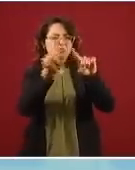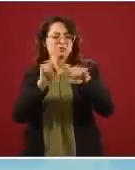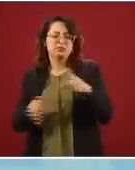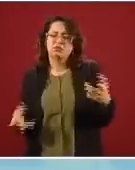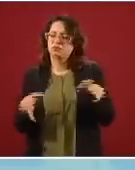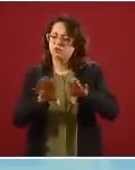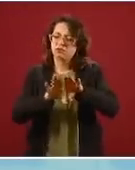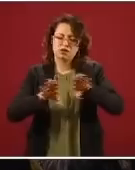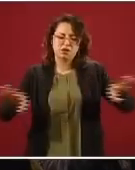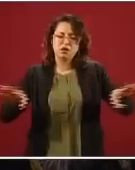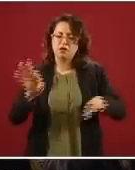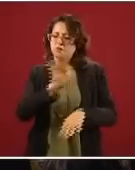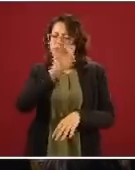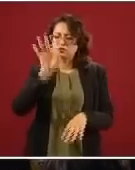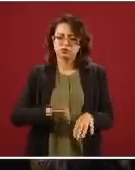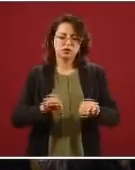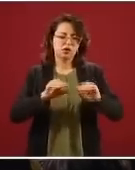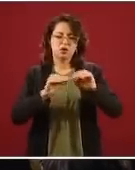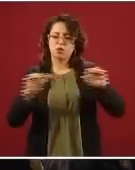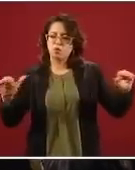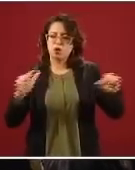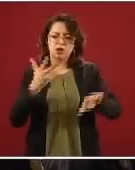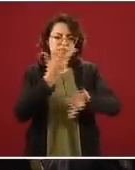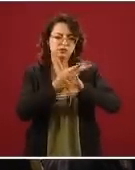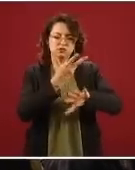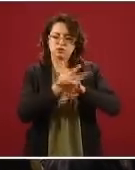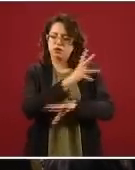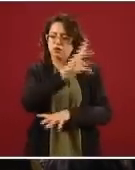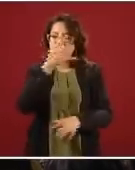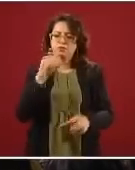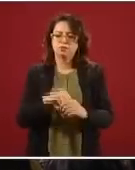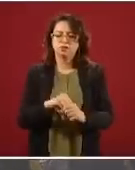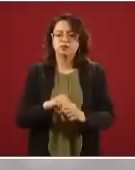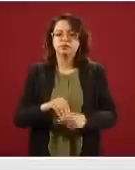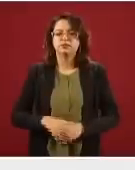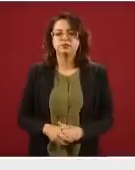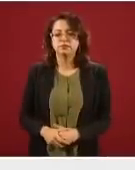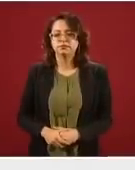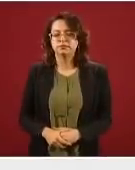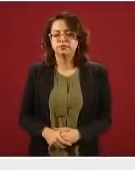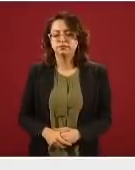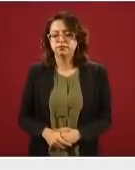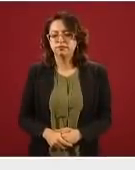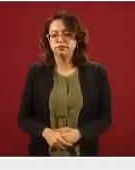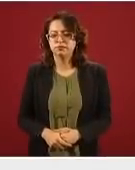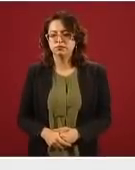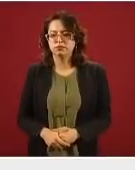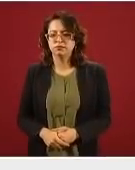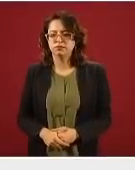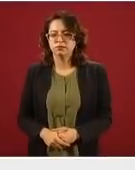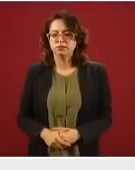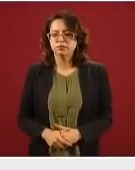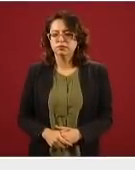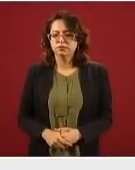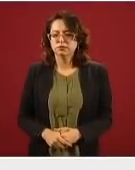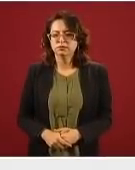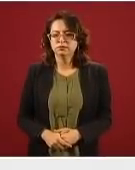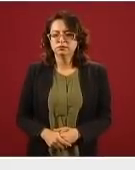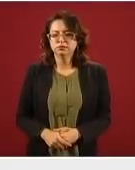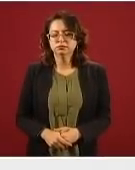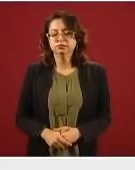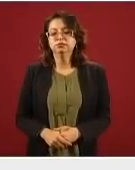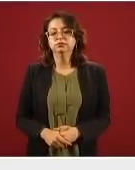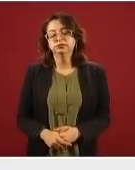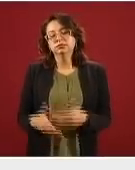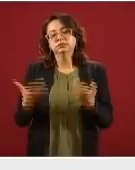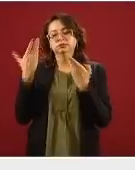estamos haciendo los promedios para toda la Unión Americana. Y aquí tenemos nosotros que cuando es